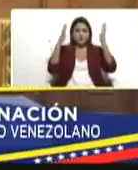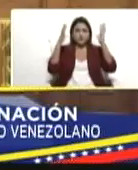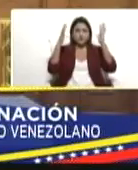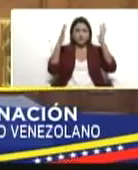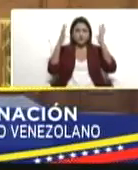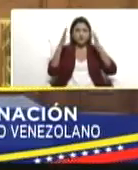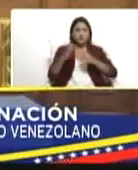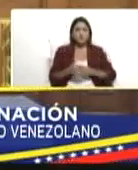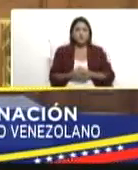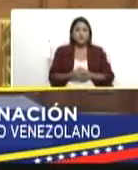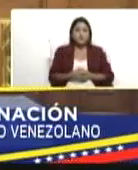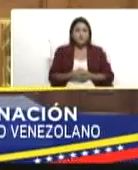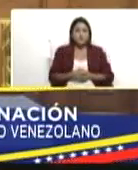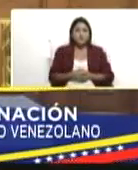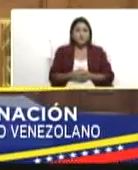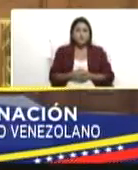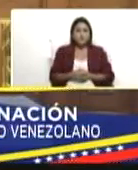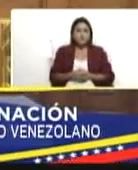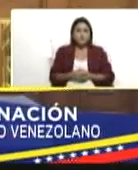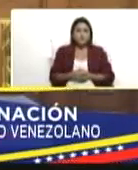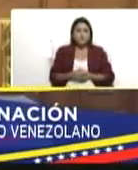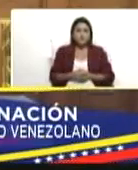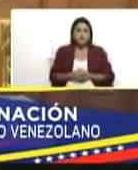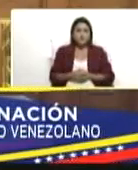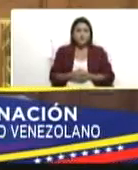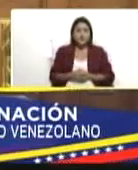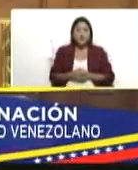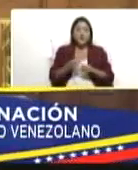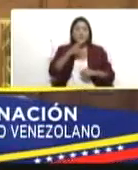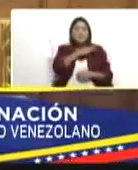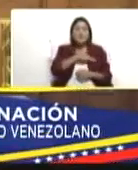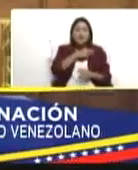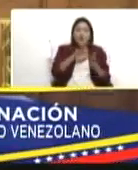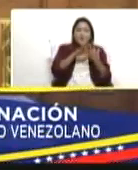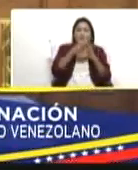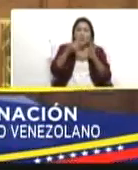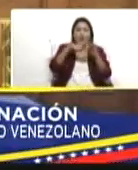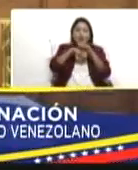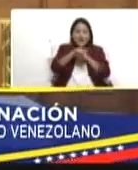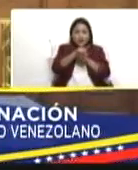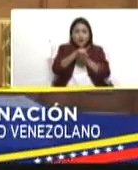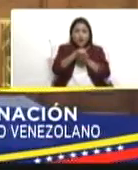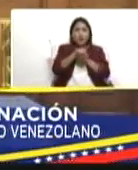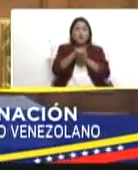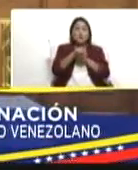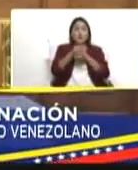Club Igualmente a través de la misión barrio diento se llevaron a cabo